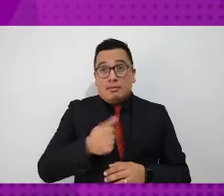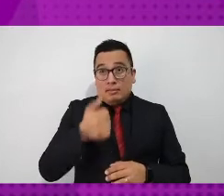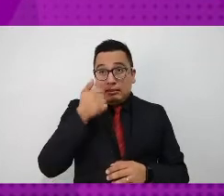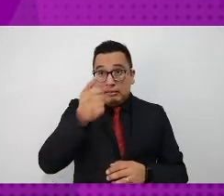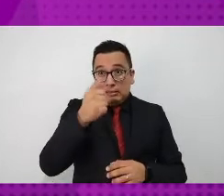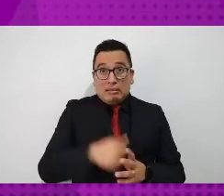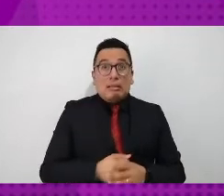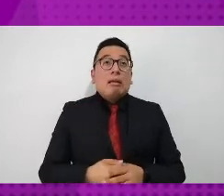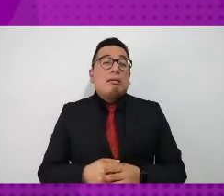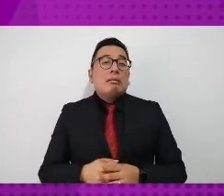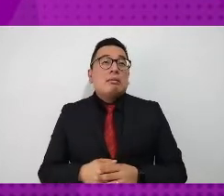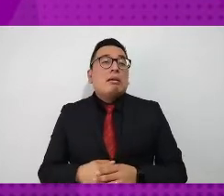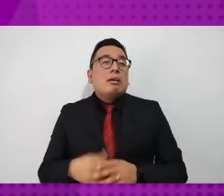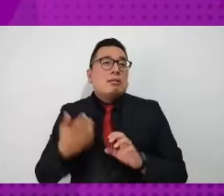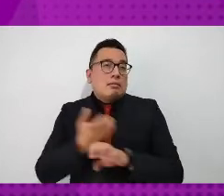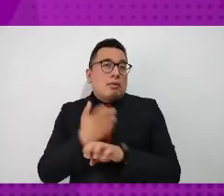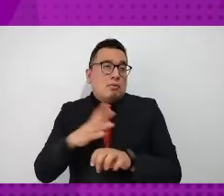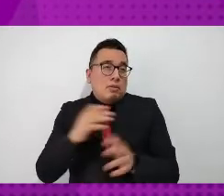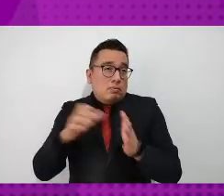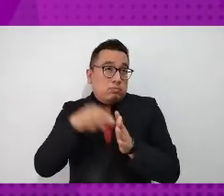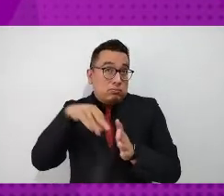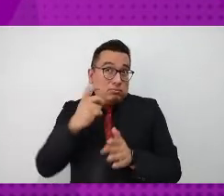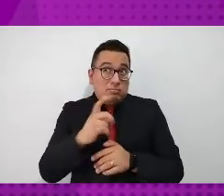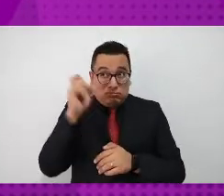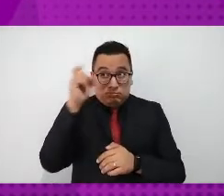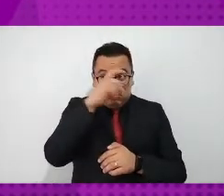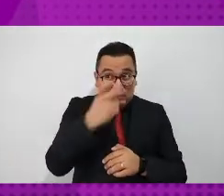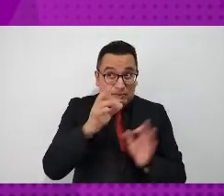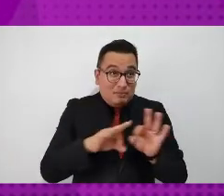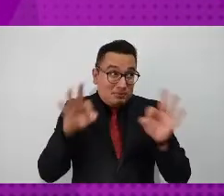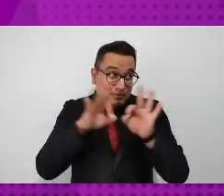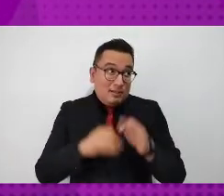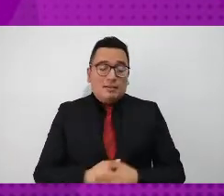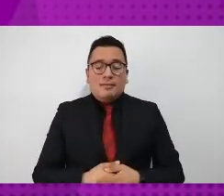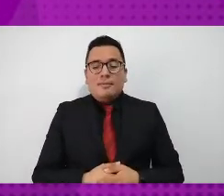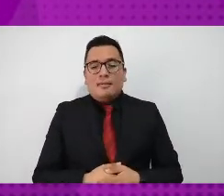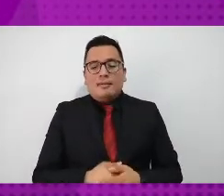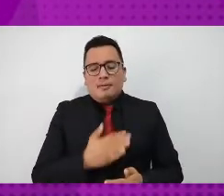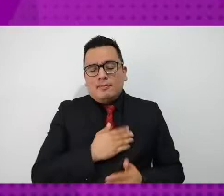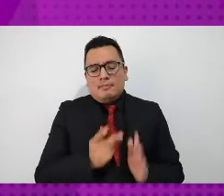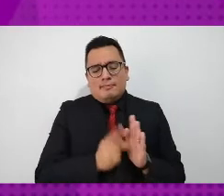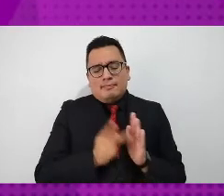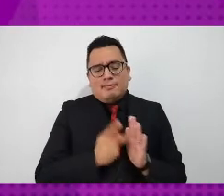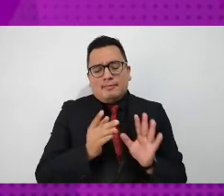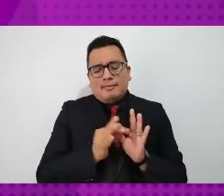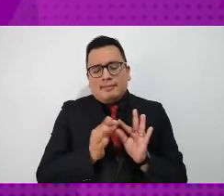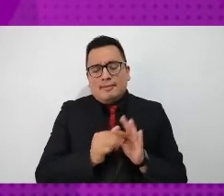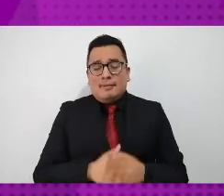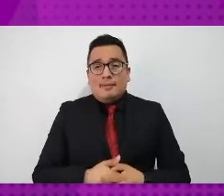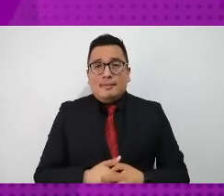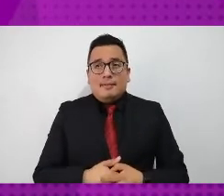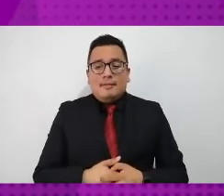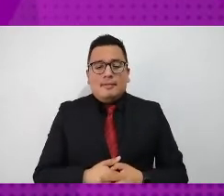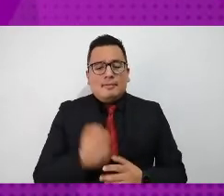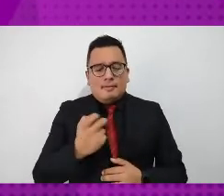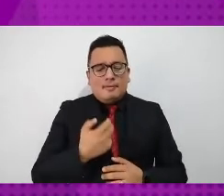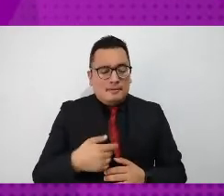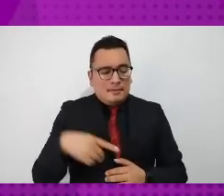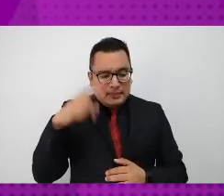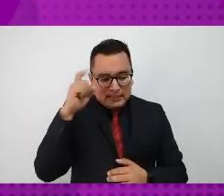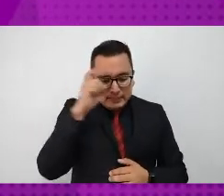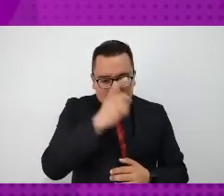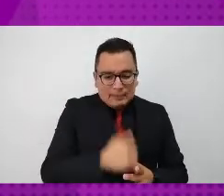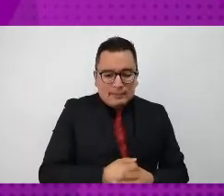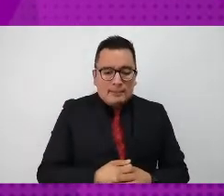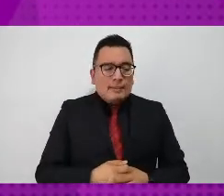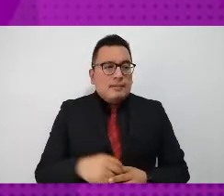entidades con elecciones y que había un reto muy importante yo yo yo lo comentaba en diferentes intervenciones el reto es muy grande estamos